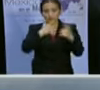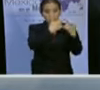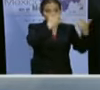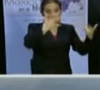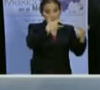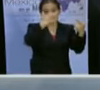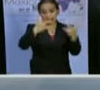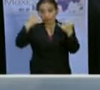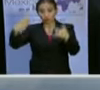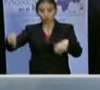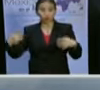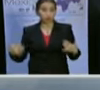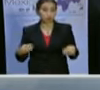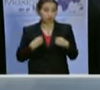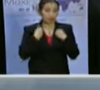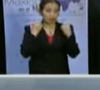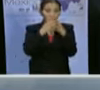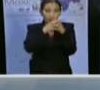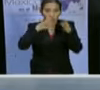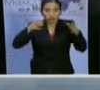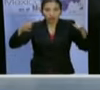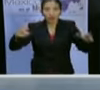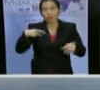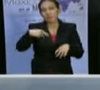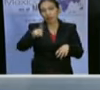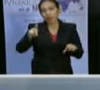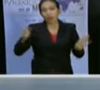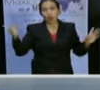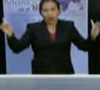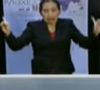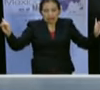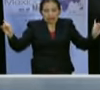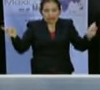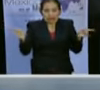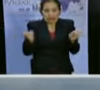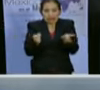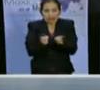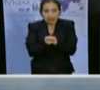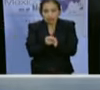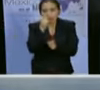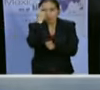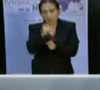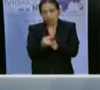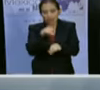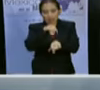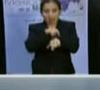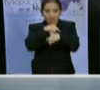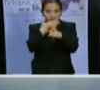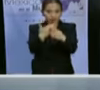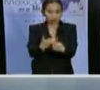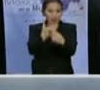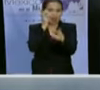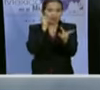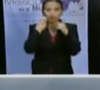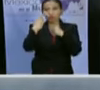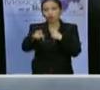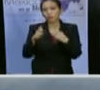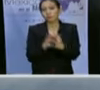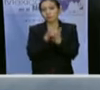ellos, yo estoy segura que es mucho más grande, pero la hicimos muy concreta para que tengamos más tiempo para escuchar